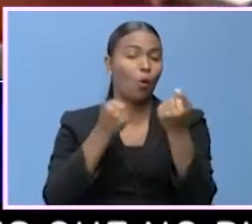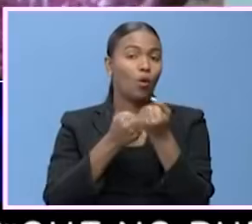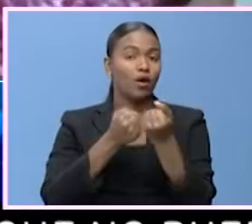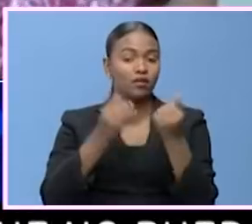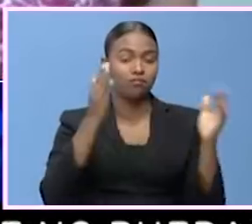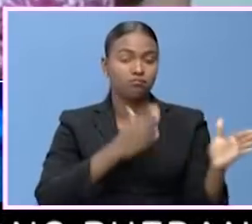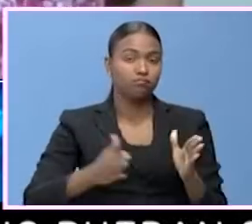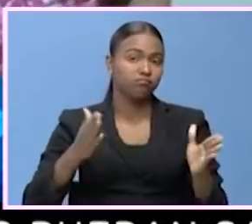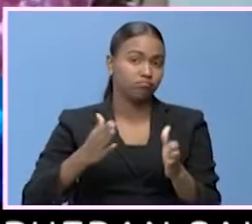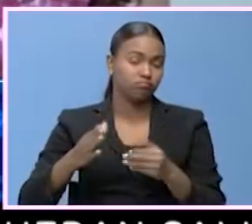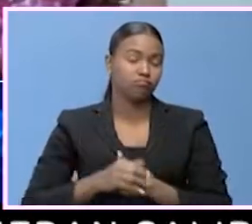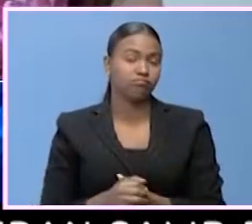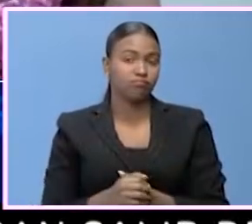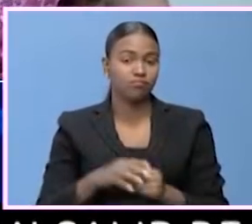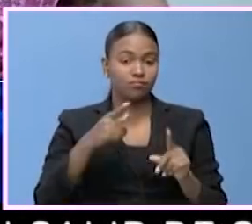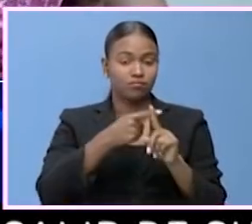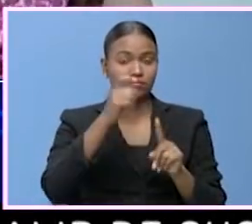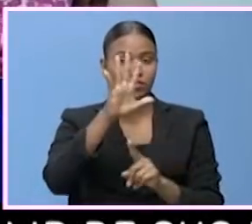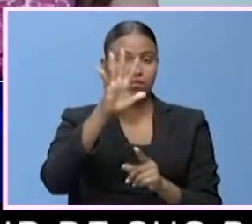el orden. De las